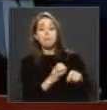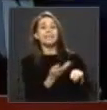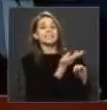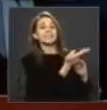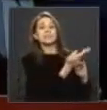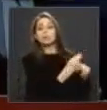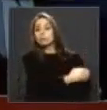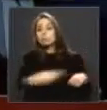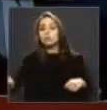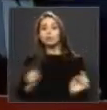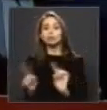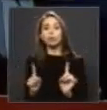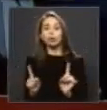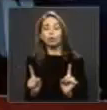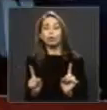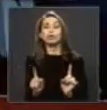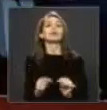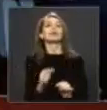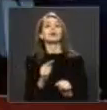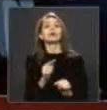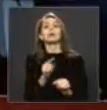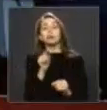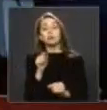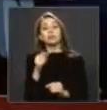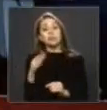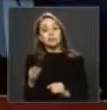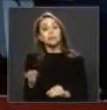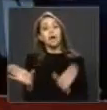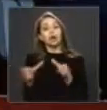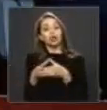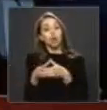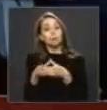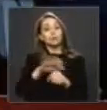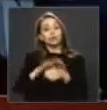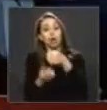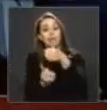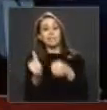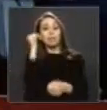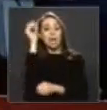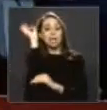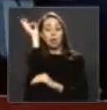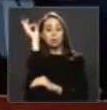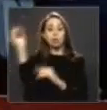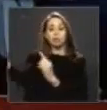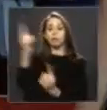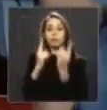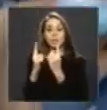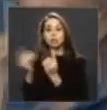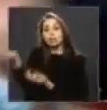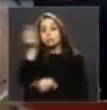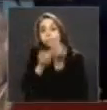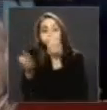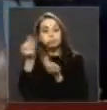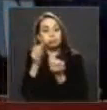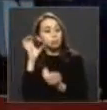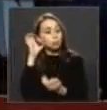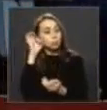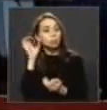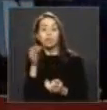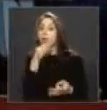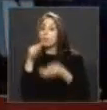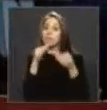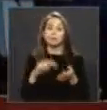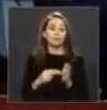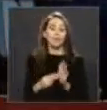mismo tiempo, porque los escuchamos en la Comisión de Hacienda el día de ayer, el problema gravísimo que están